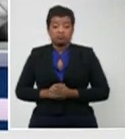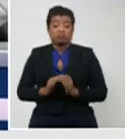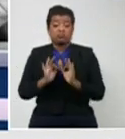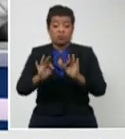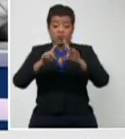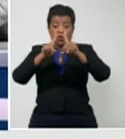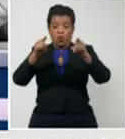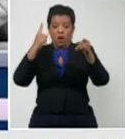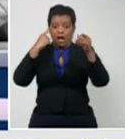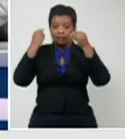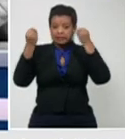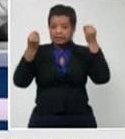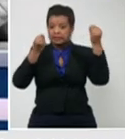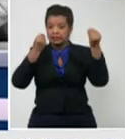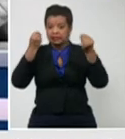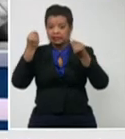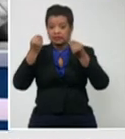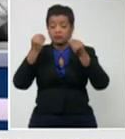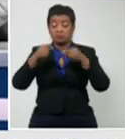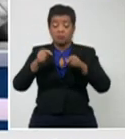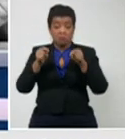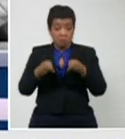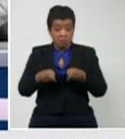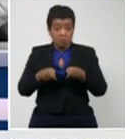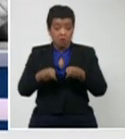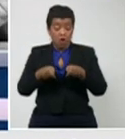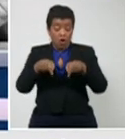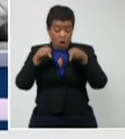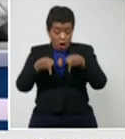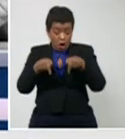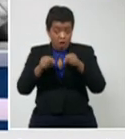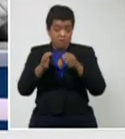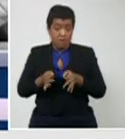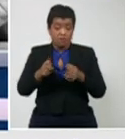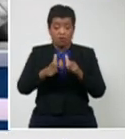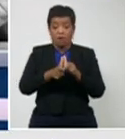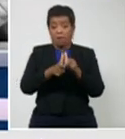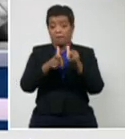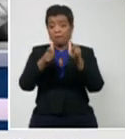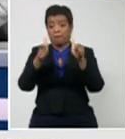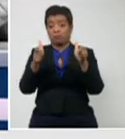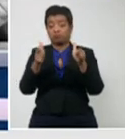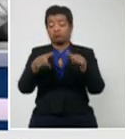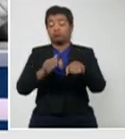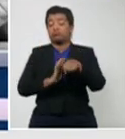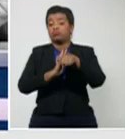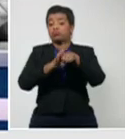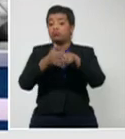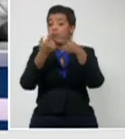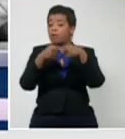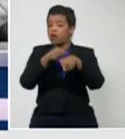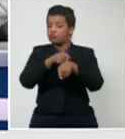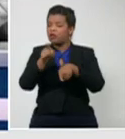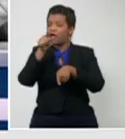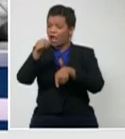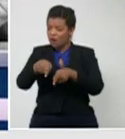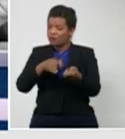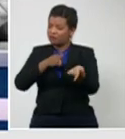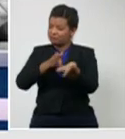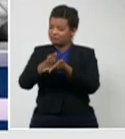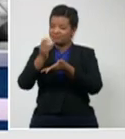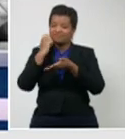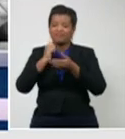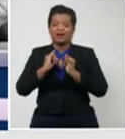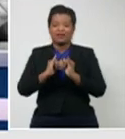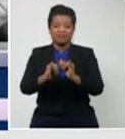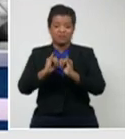cifras, récord absoluto hasta este momento por la COVID-19, pero usted acompáñenos hasta las 10 de la mañana